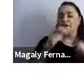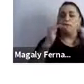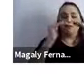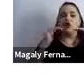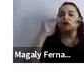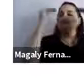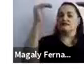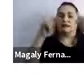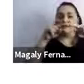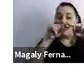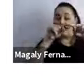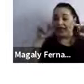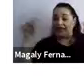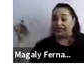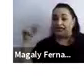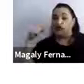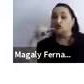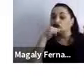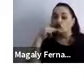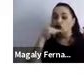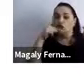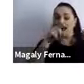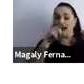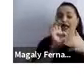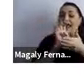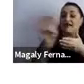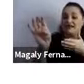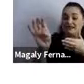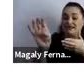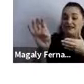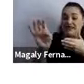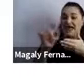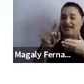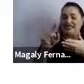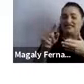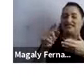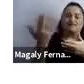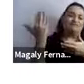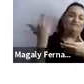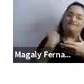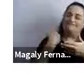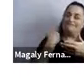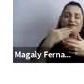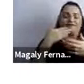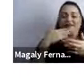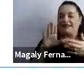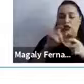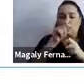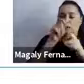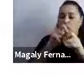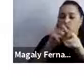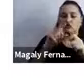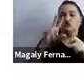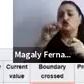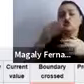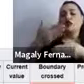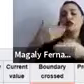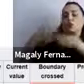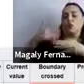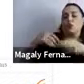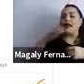encima de esta línea roja, que es la que evitaría ese fatídico punto sin retorno del calentamiento